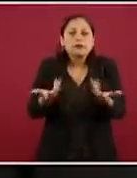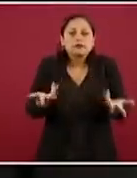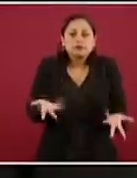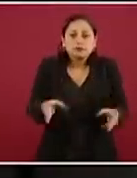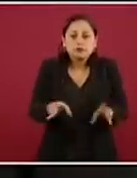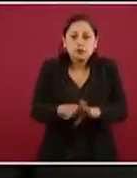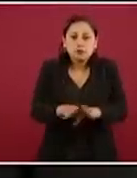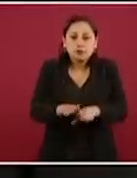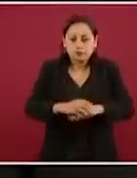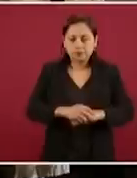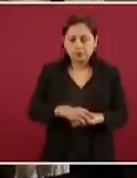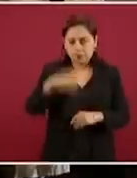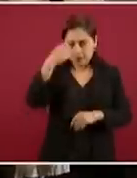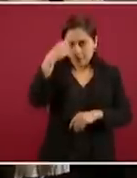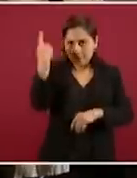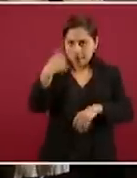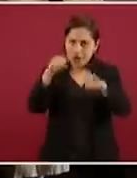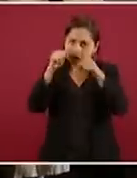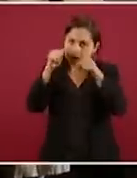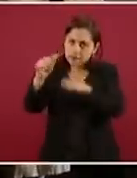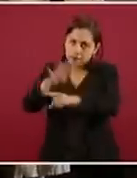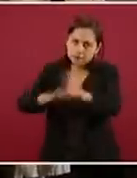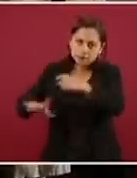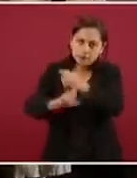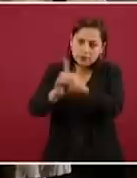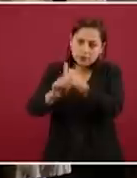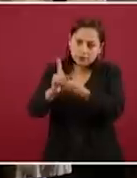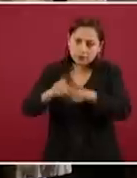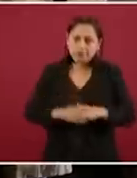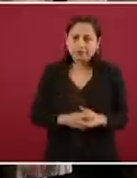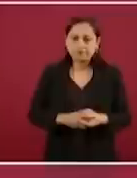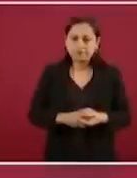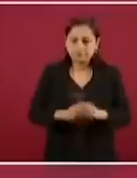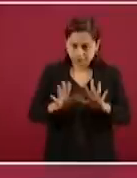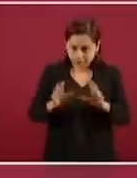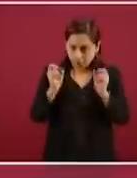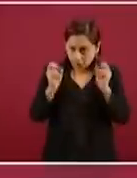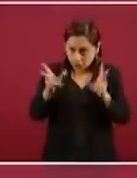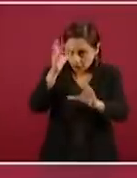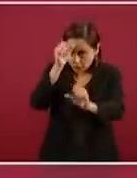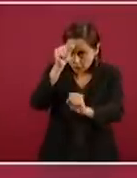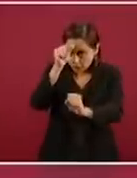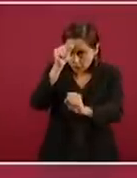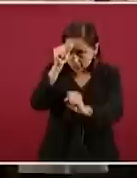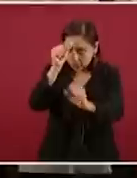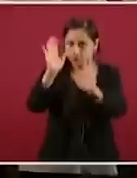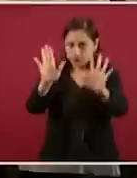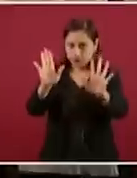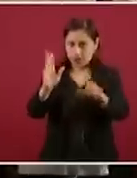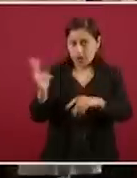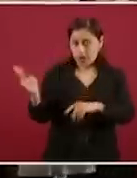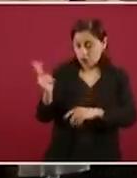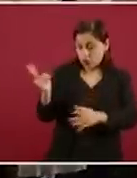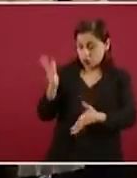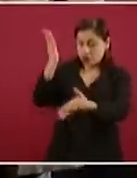para atender este problema, si te parece. Muy bien. O sea, van a ir